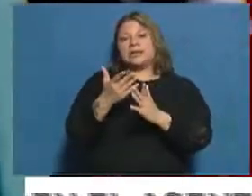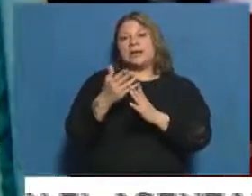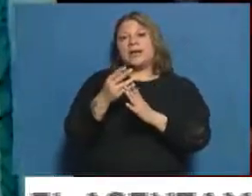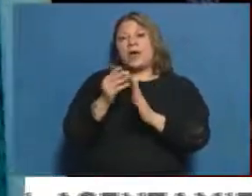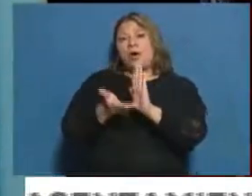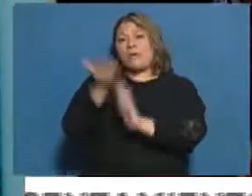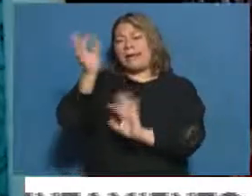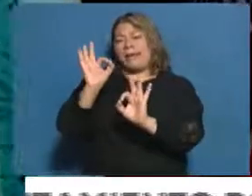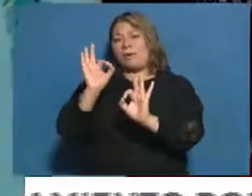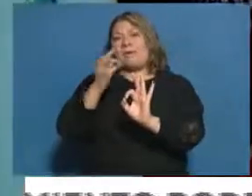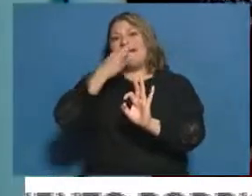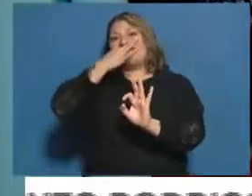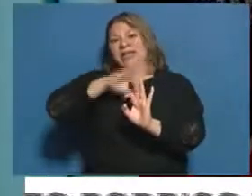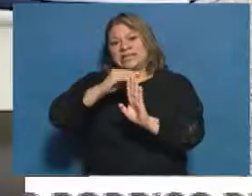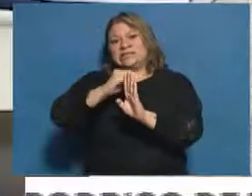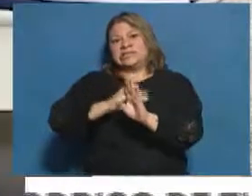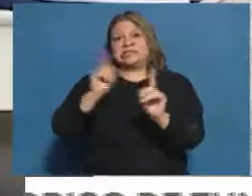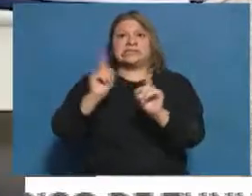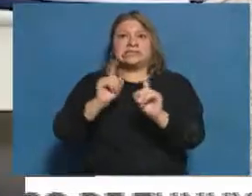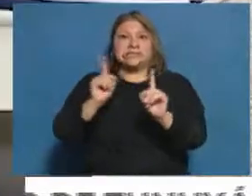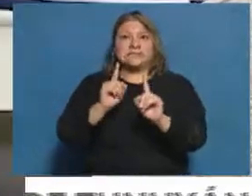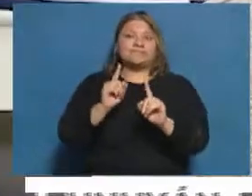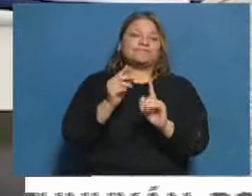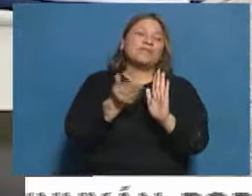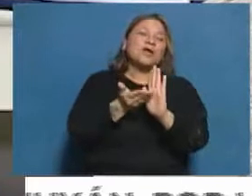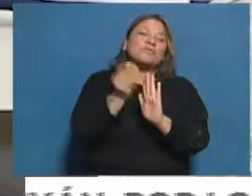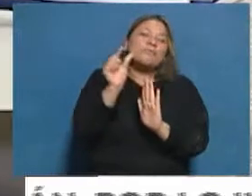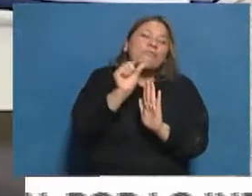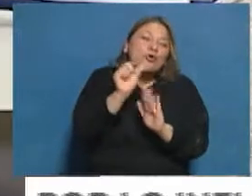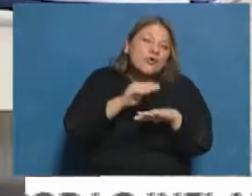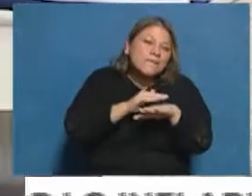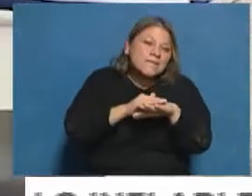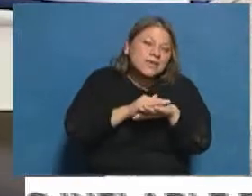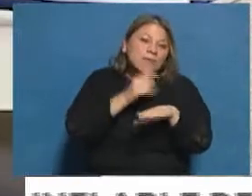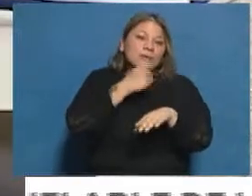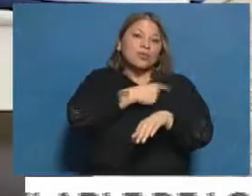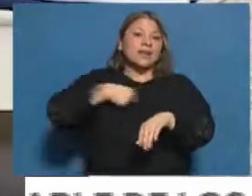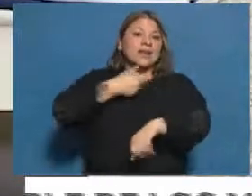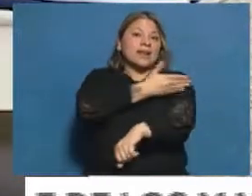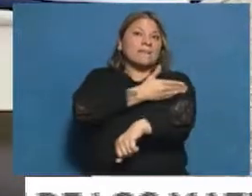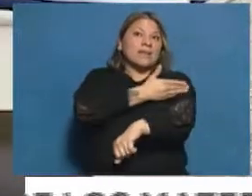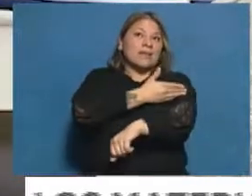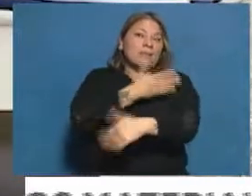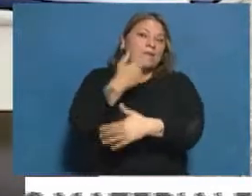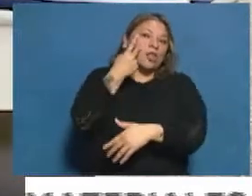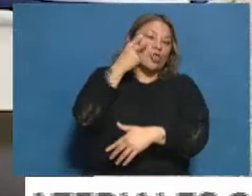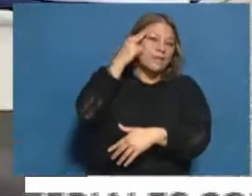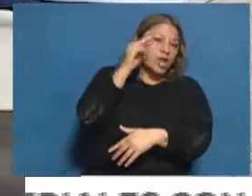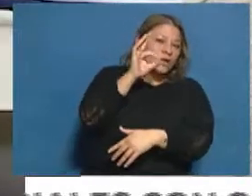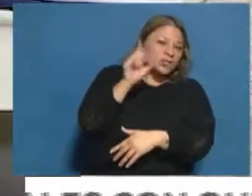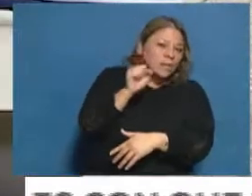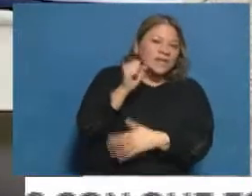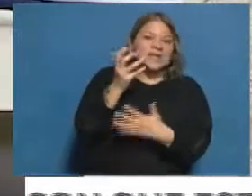las ventas bajen lo menos posible. Hemos subido muy poco, pero más o menos una remerita mangas cortas puede haber desde